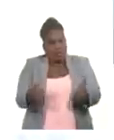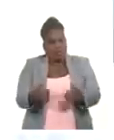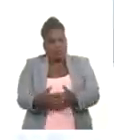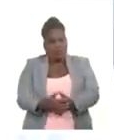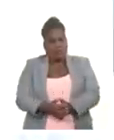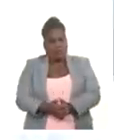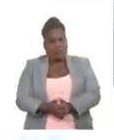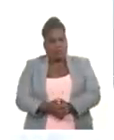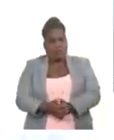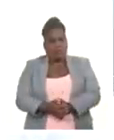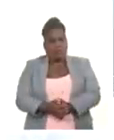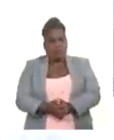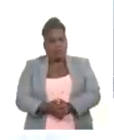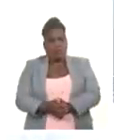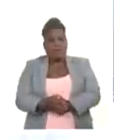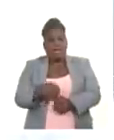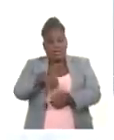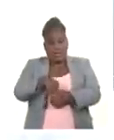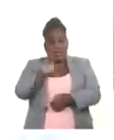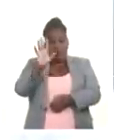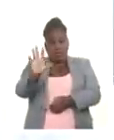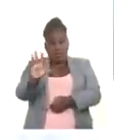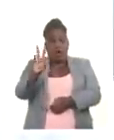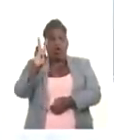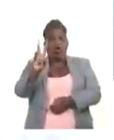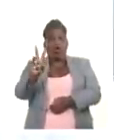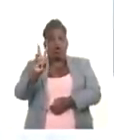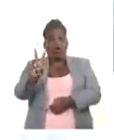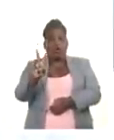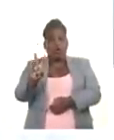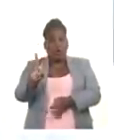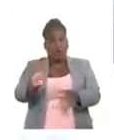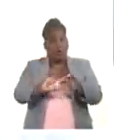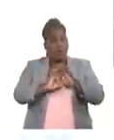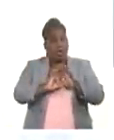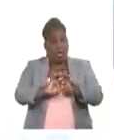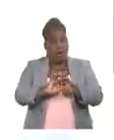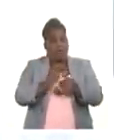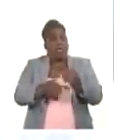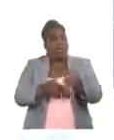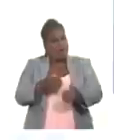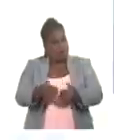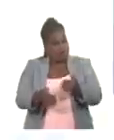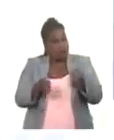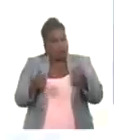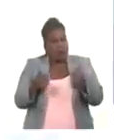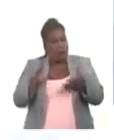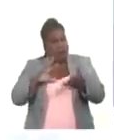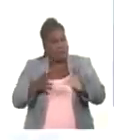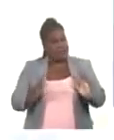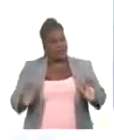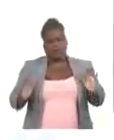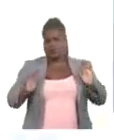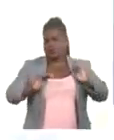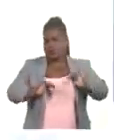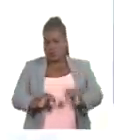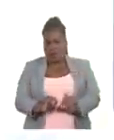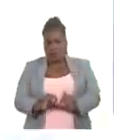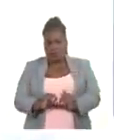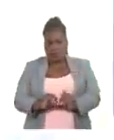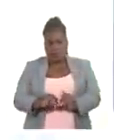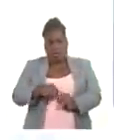Ahora, de estos 5 tenemos 2 reportados de grave, que evolucionan bien, sin complicaciones, y que en las próximas